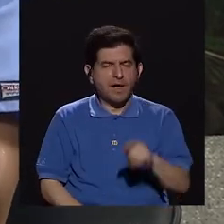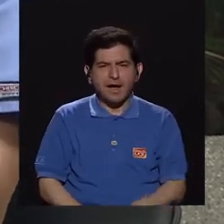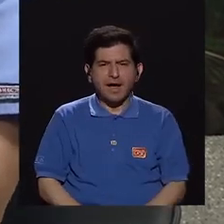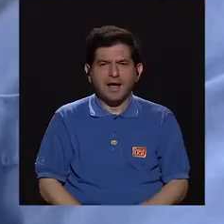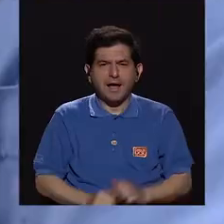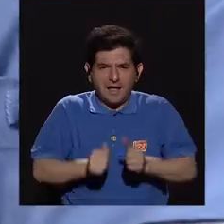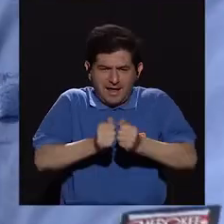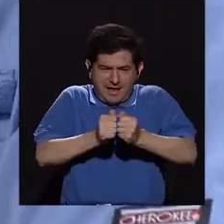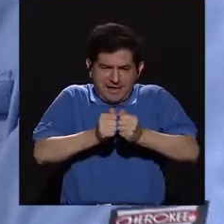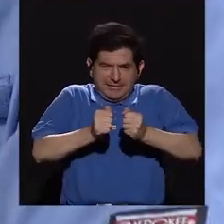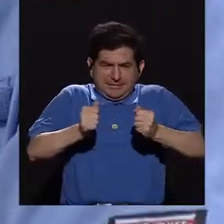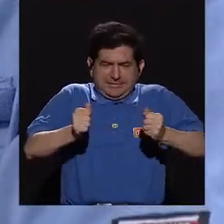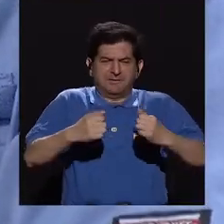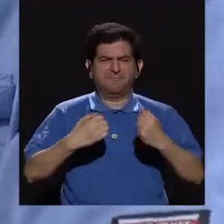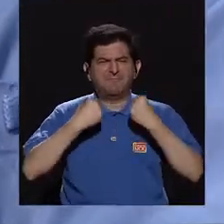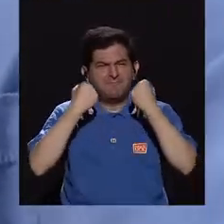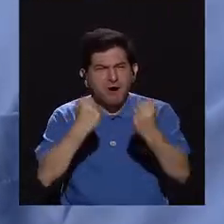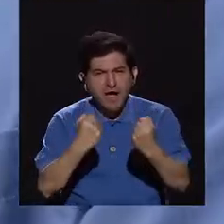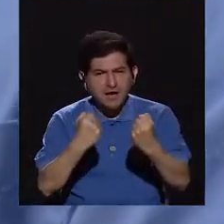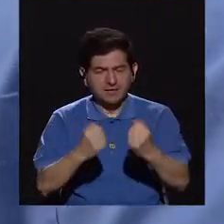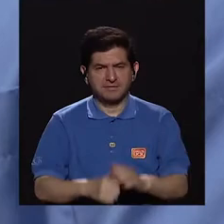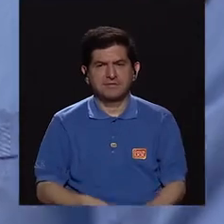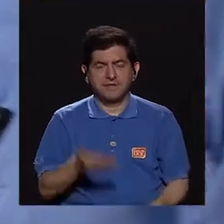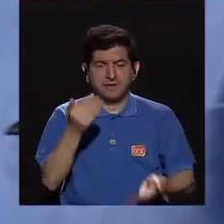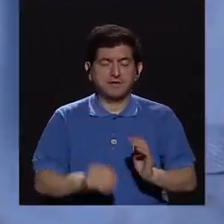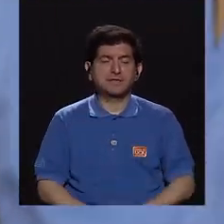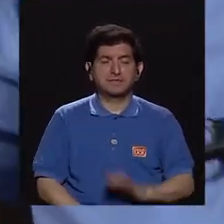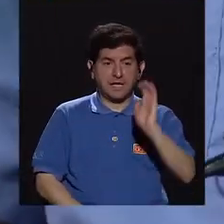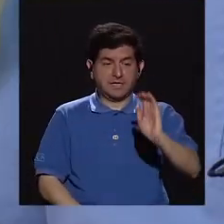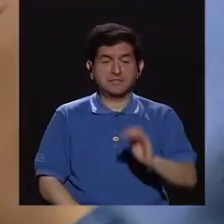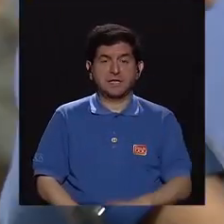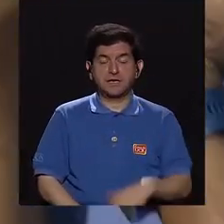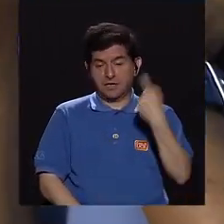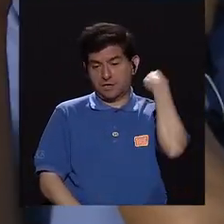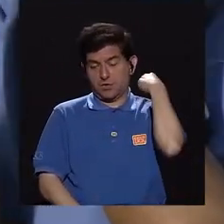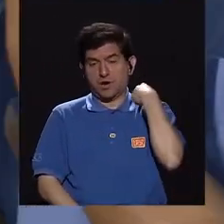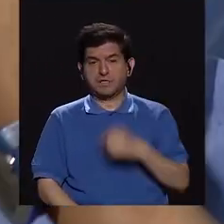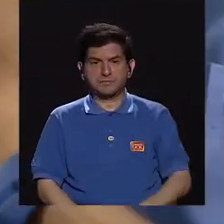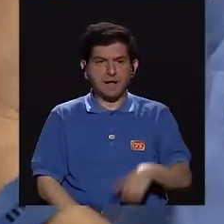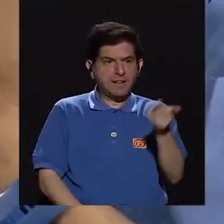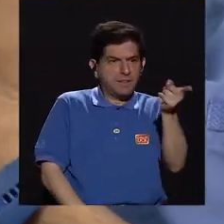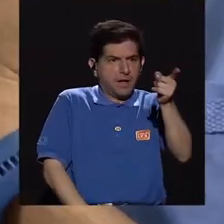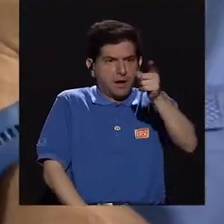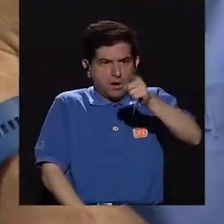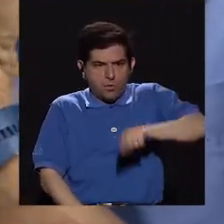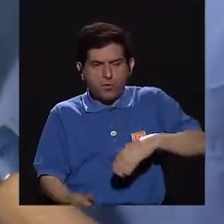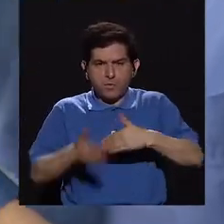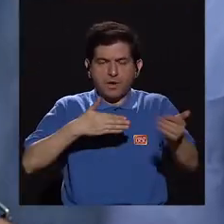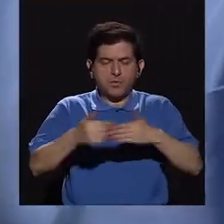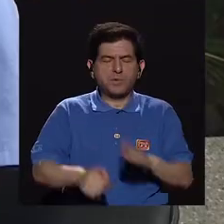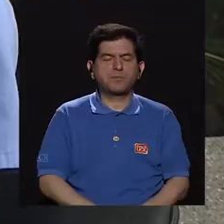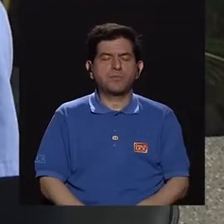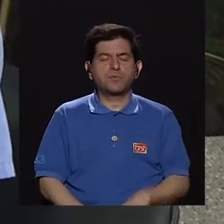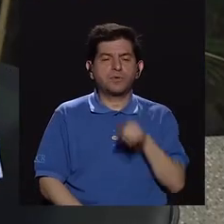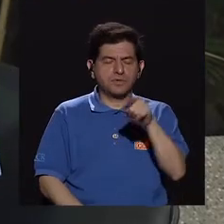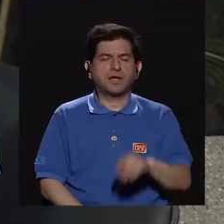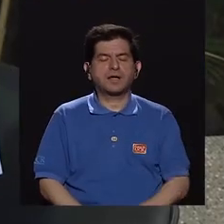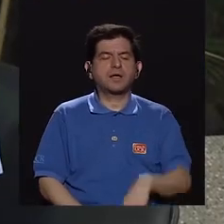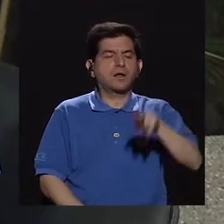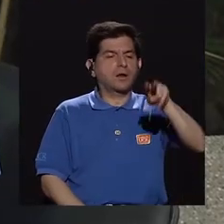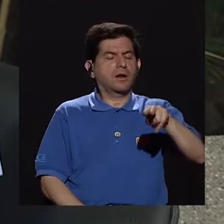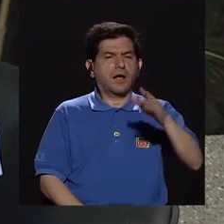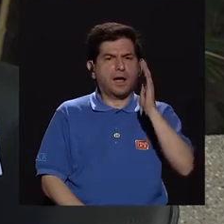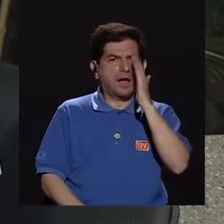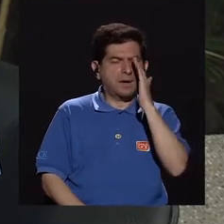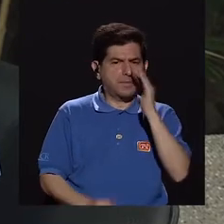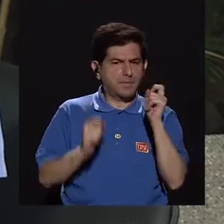extensor demasiado fuerte al punto de que el niño hace un arco con su espalda, aunque esté acostado boca arriba, son señales de